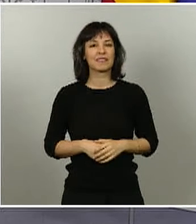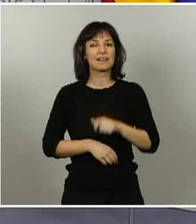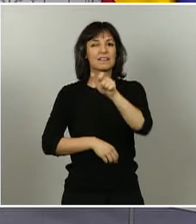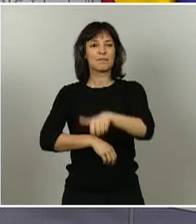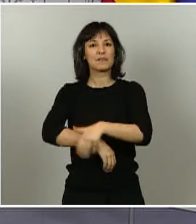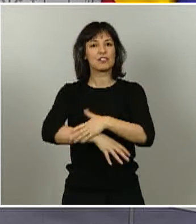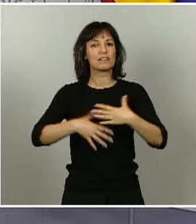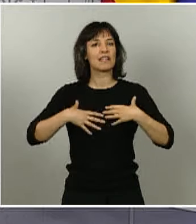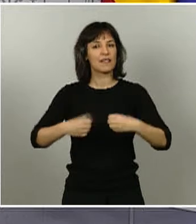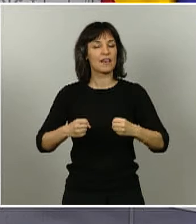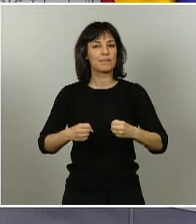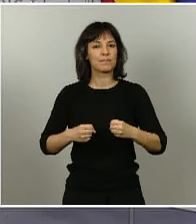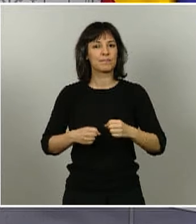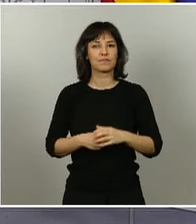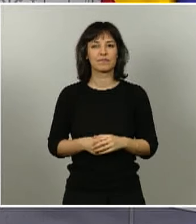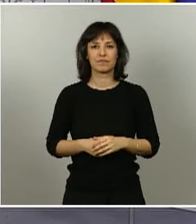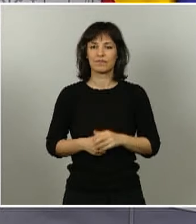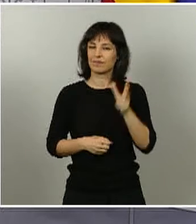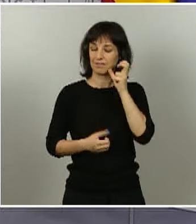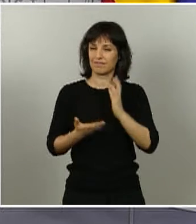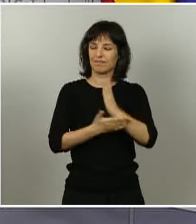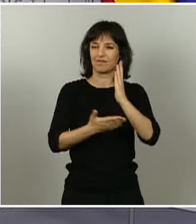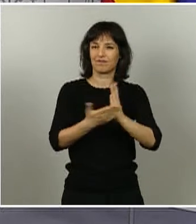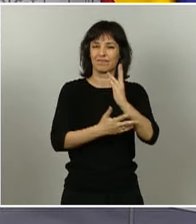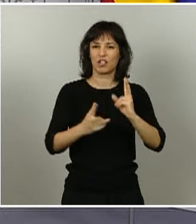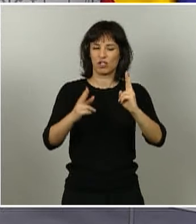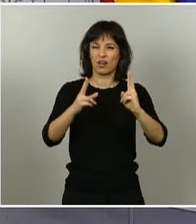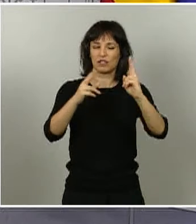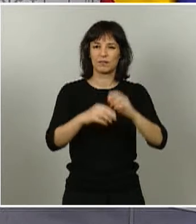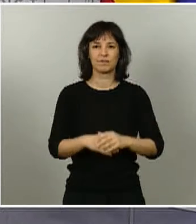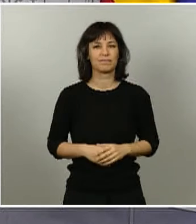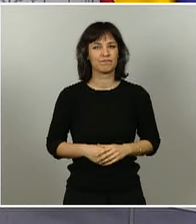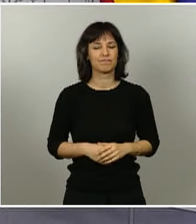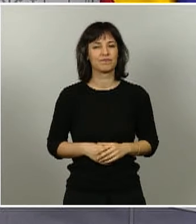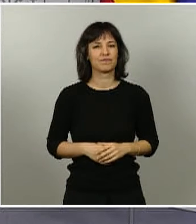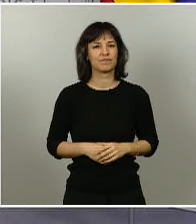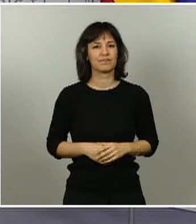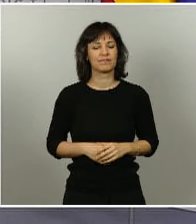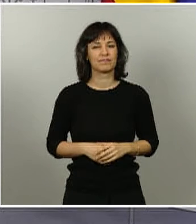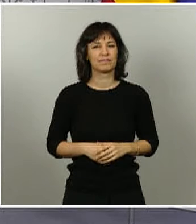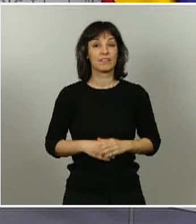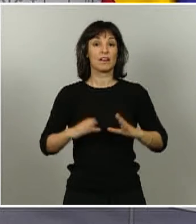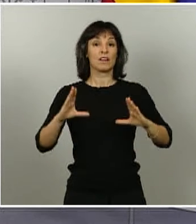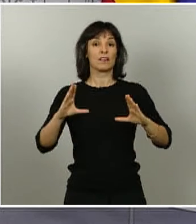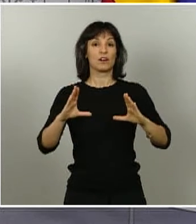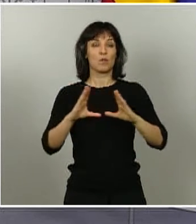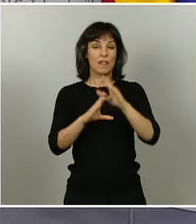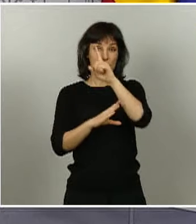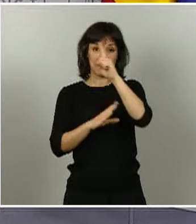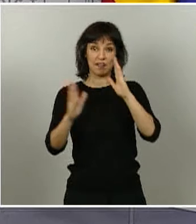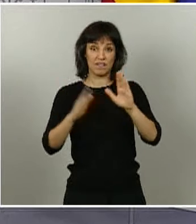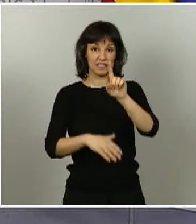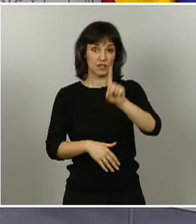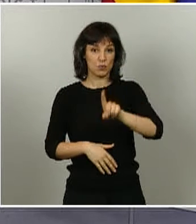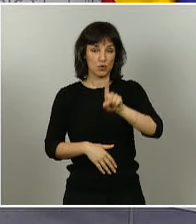a seguir con el paso a fase 1 de la comunidad. ¿Creen que Madrid, por su